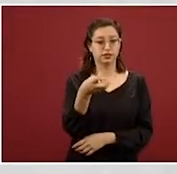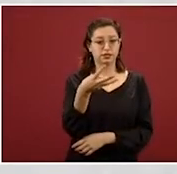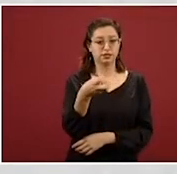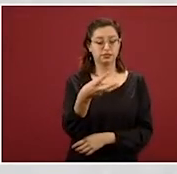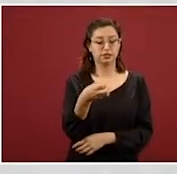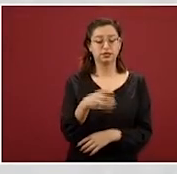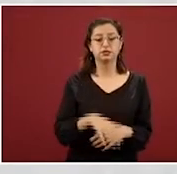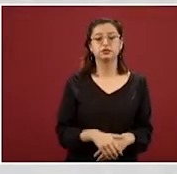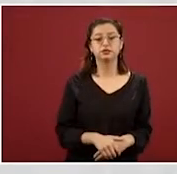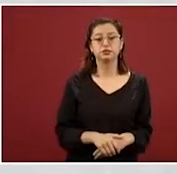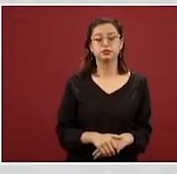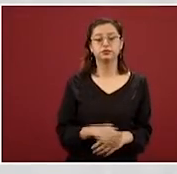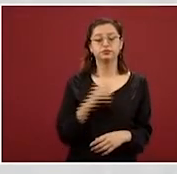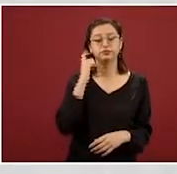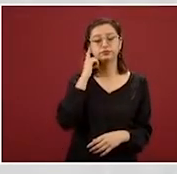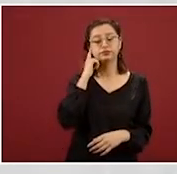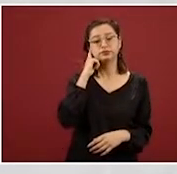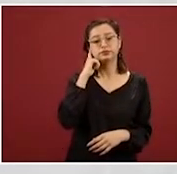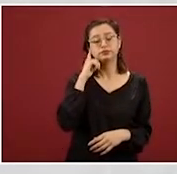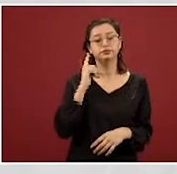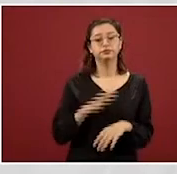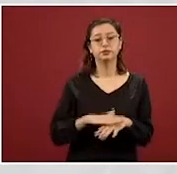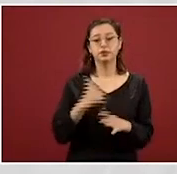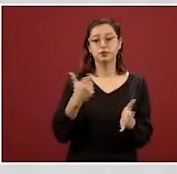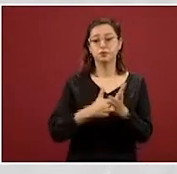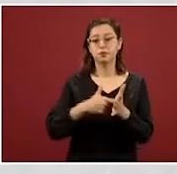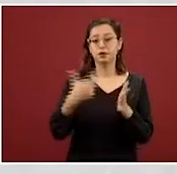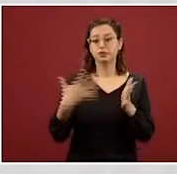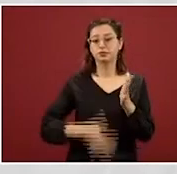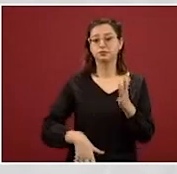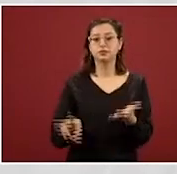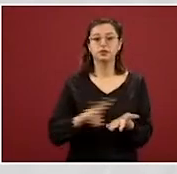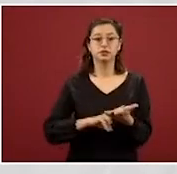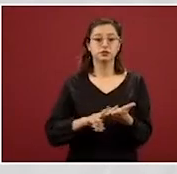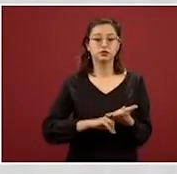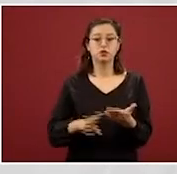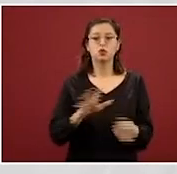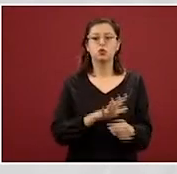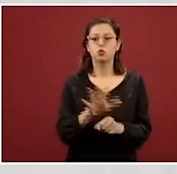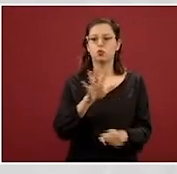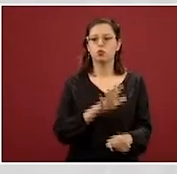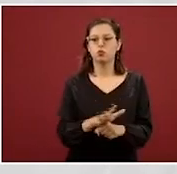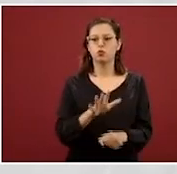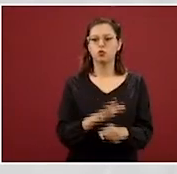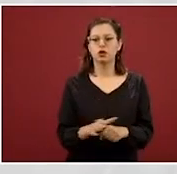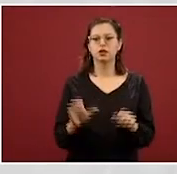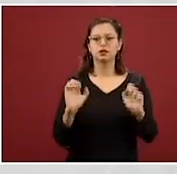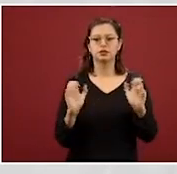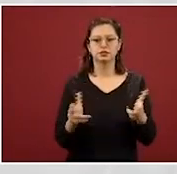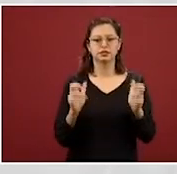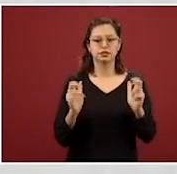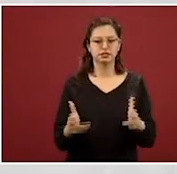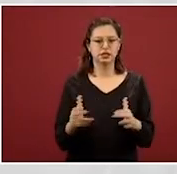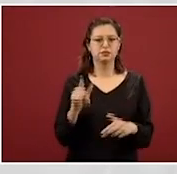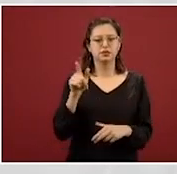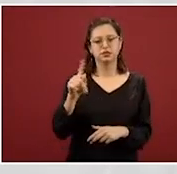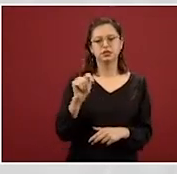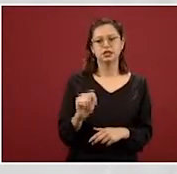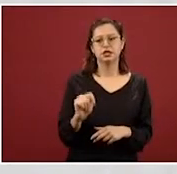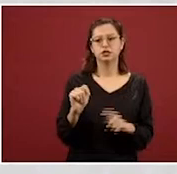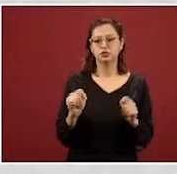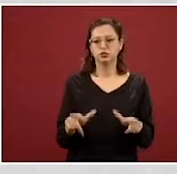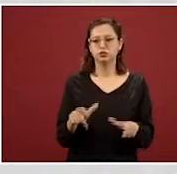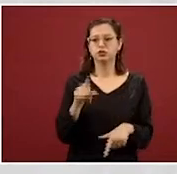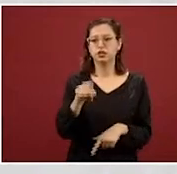3.79 pesos, mientras que la regular más económica con el menor margen lo tiene Operadora de Combustibles de Chiapas, Tuxtla Gutiérrez,